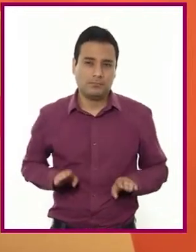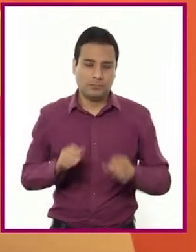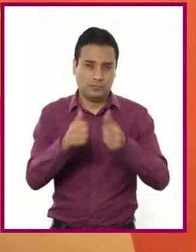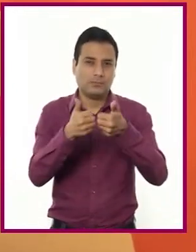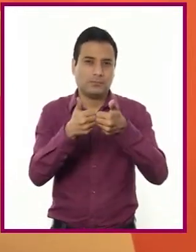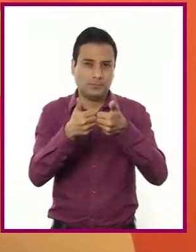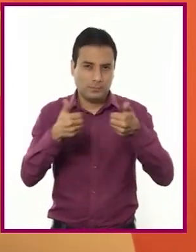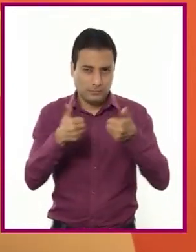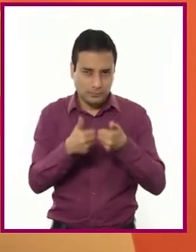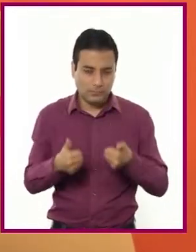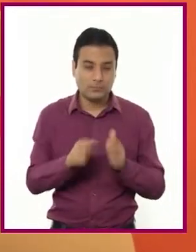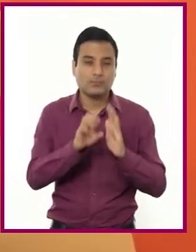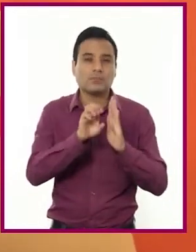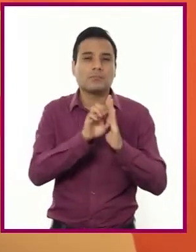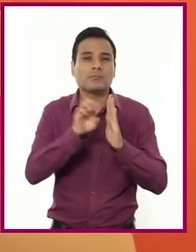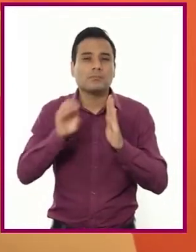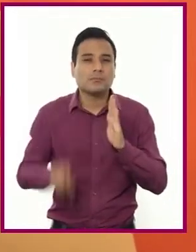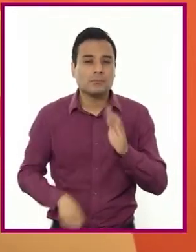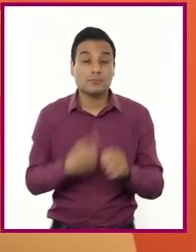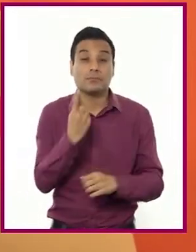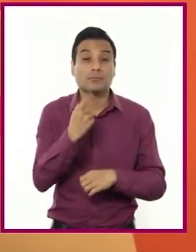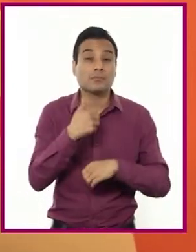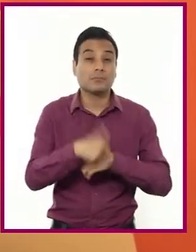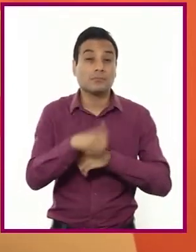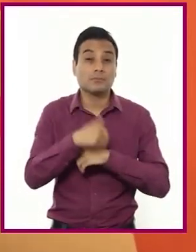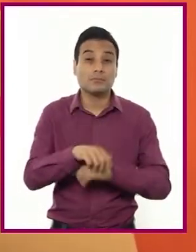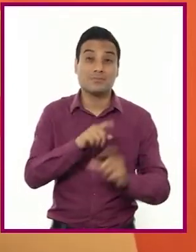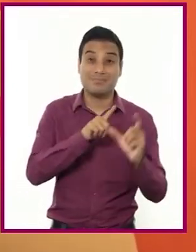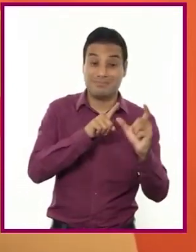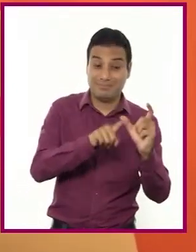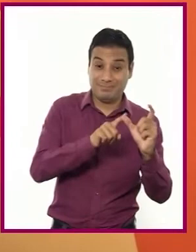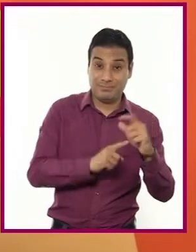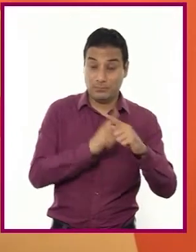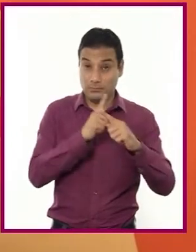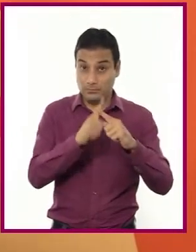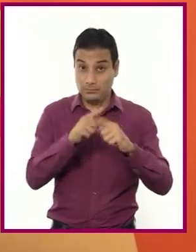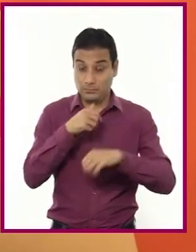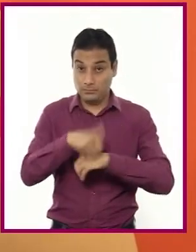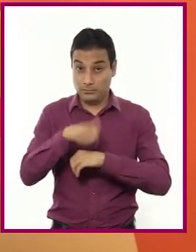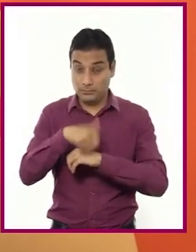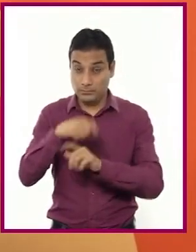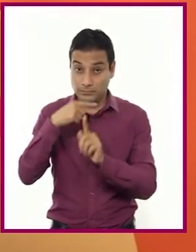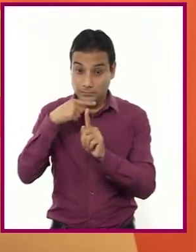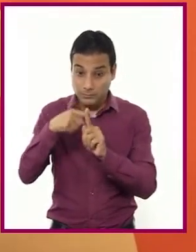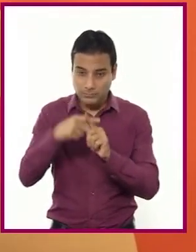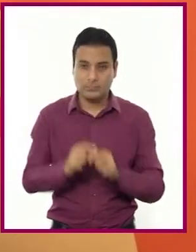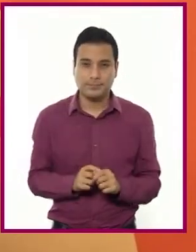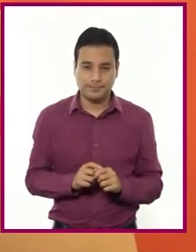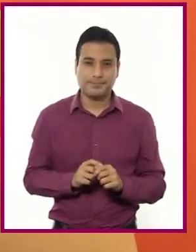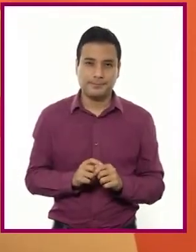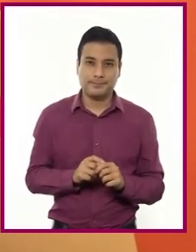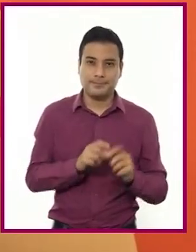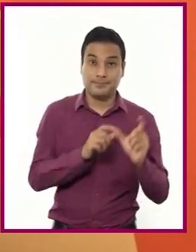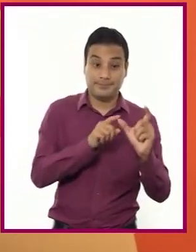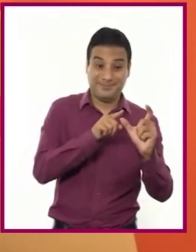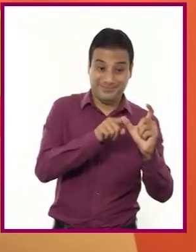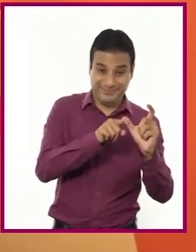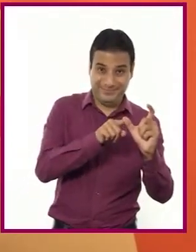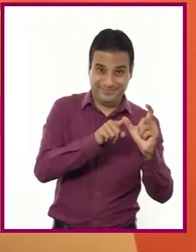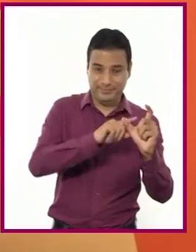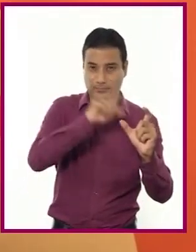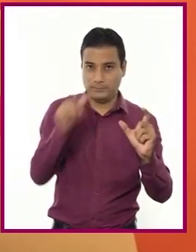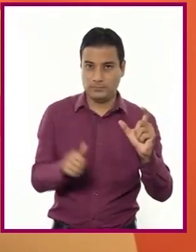si se multiplica un número por una suma, se multiplica dicho número por cada uno de los